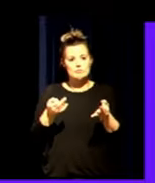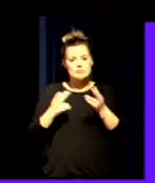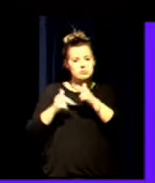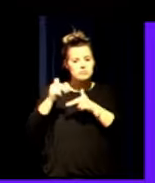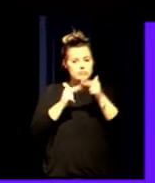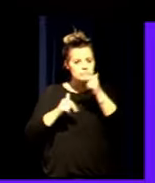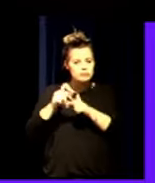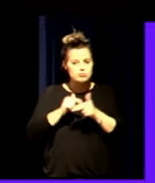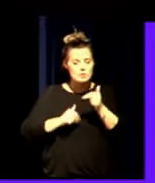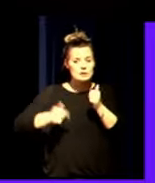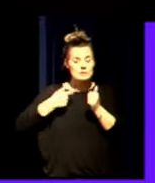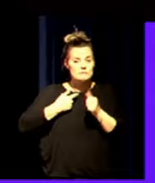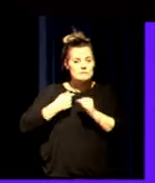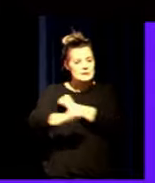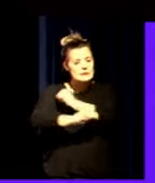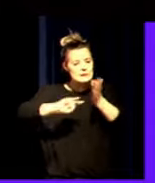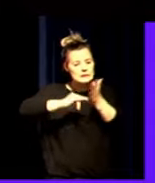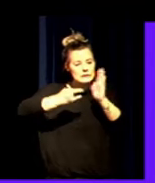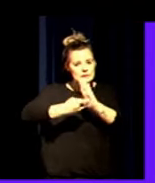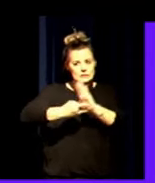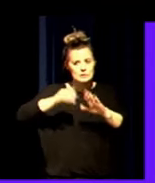eso pueda darse y pueda funcionar.